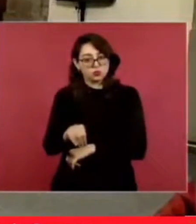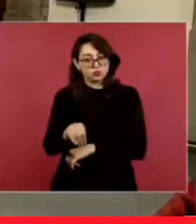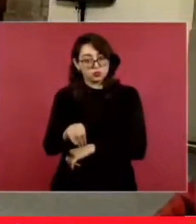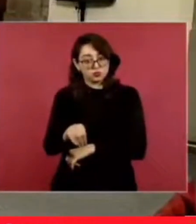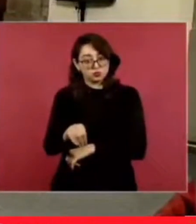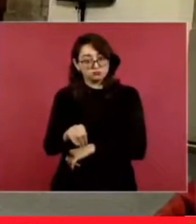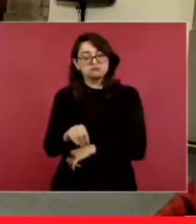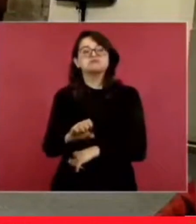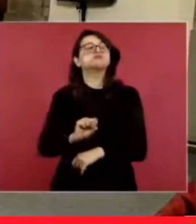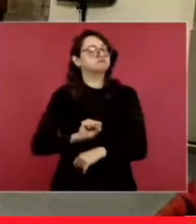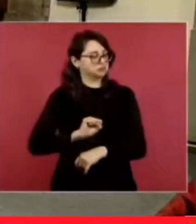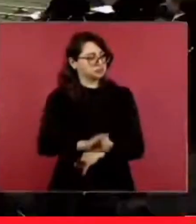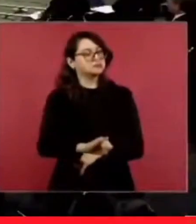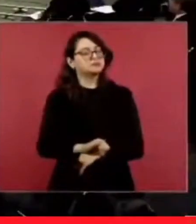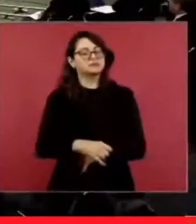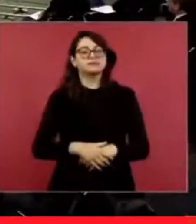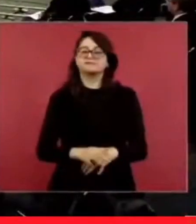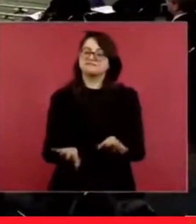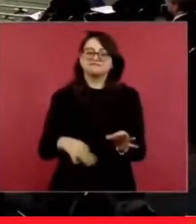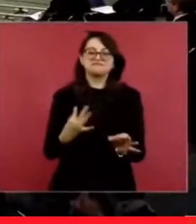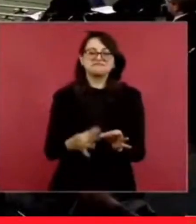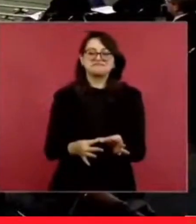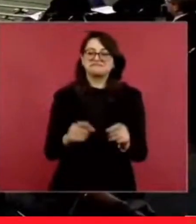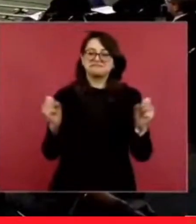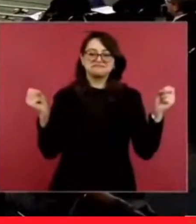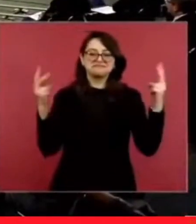Ya está. Bueno, nos vemos entonces.